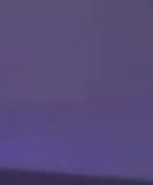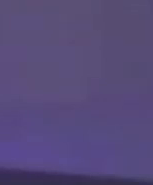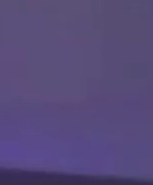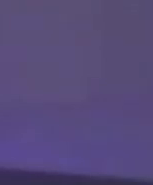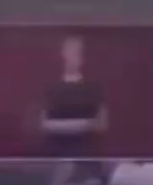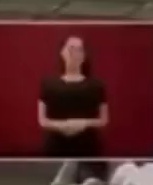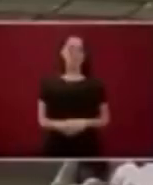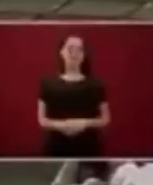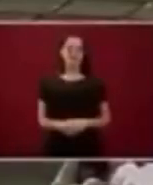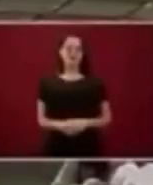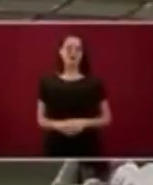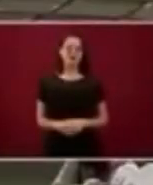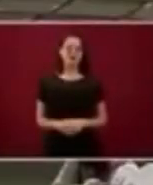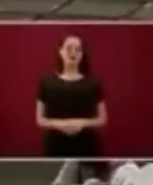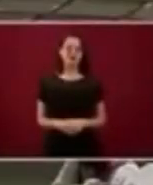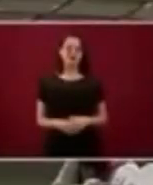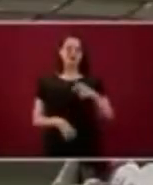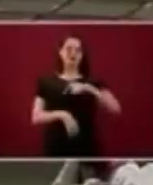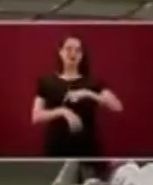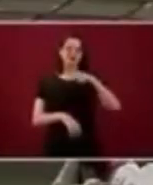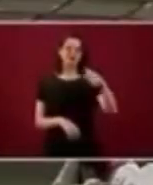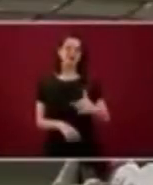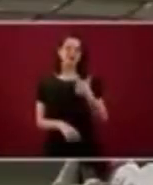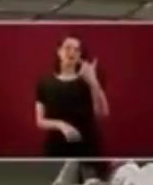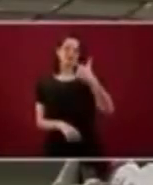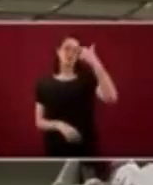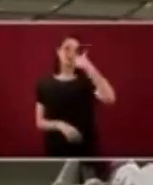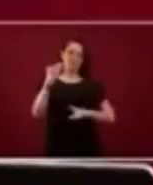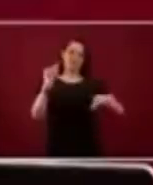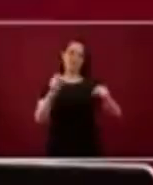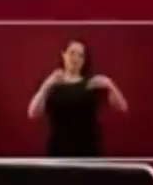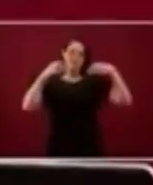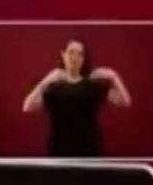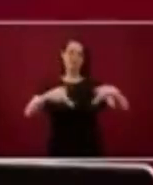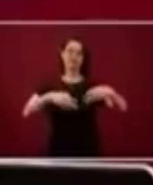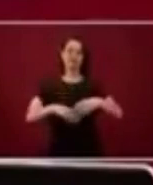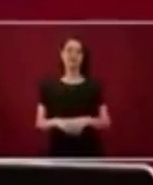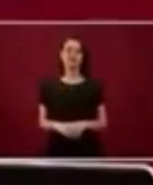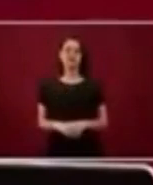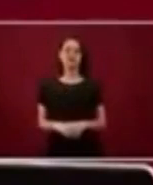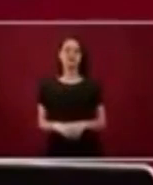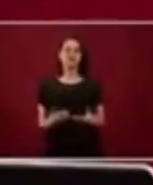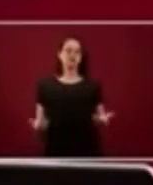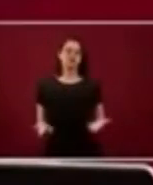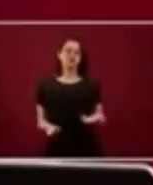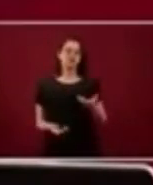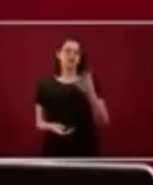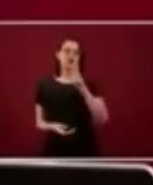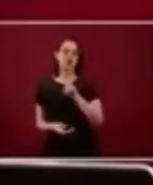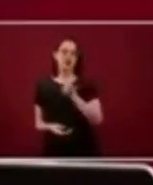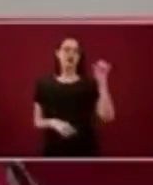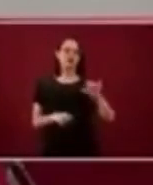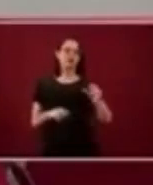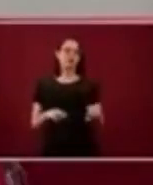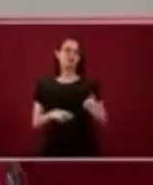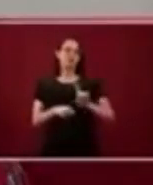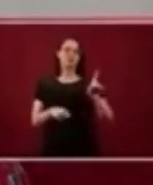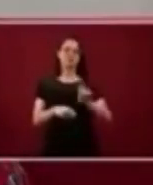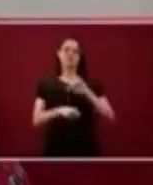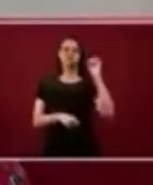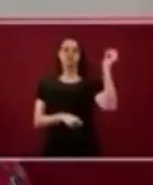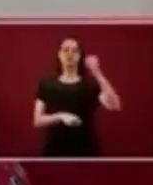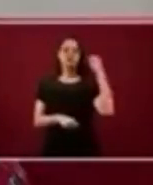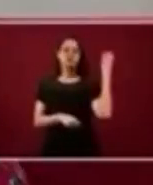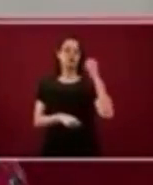Hugo López-Gatell encabezó la conferencia sobre las cifras de contagios y fallecimientos por COVID-19 en México, pero sus cifras y